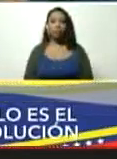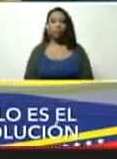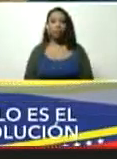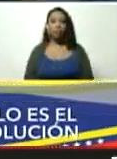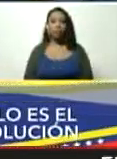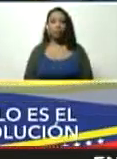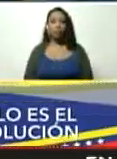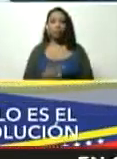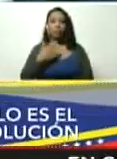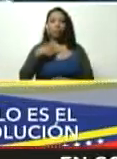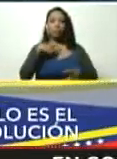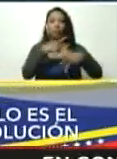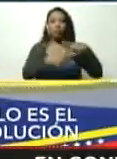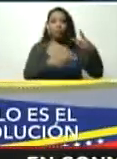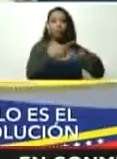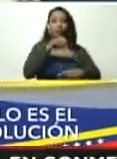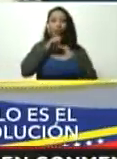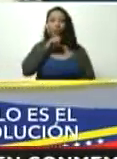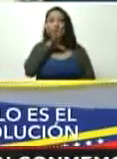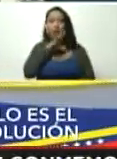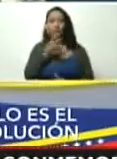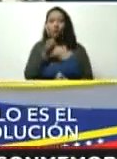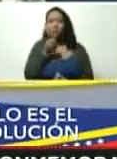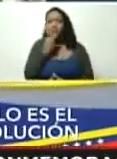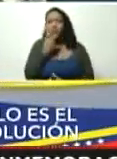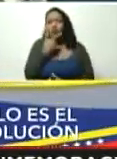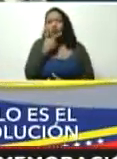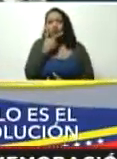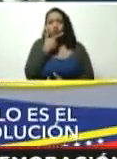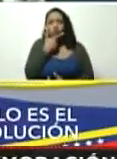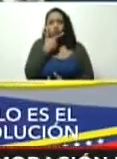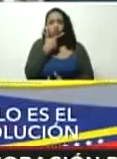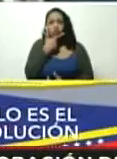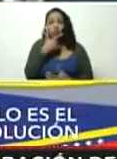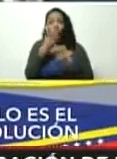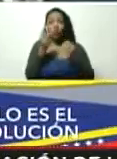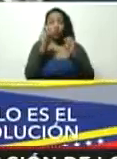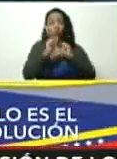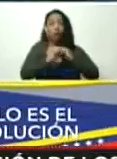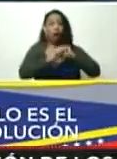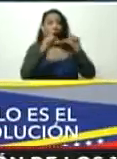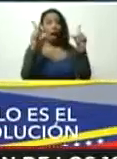En un proceso histórico tan hermoso y de tanto impacto